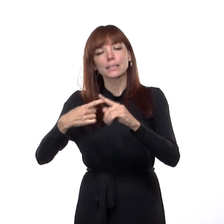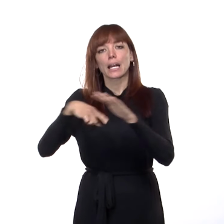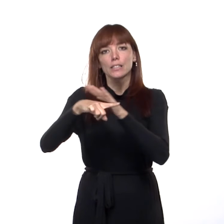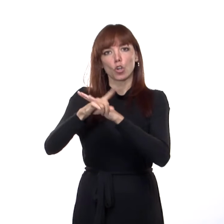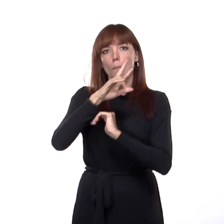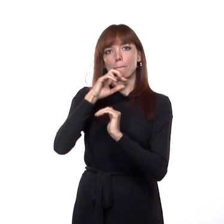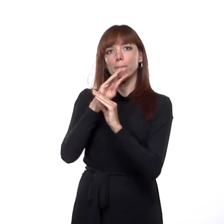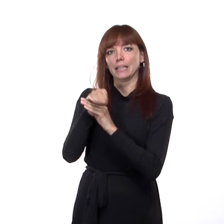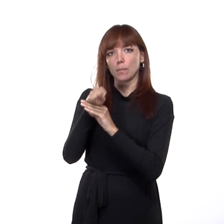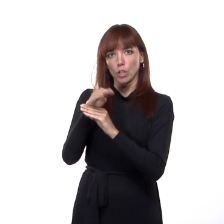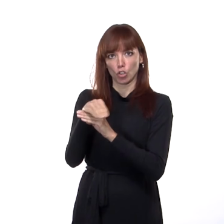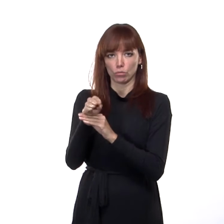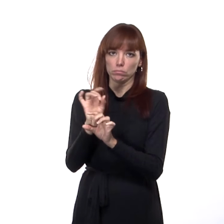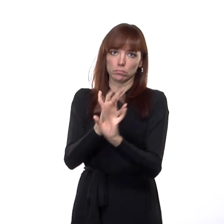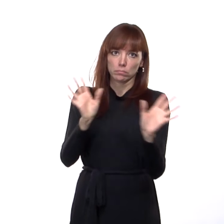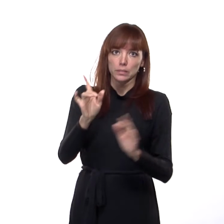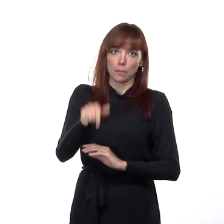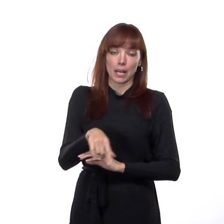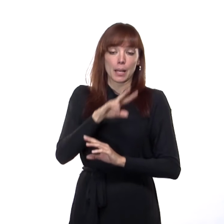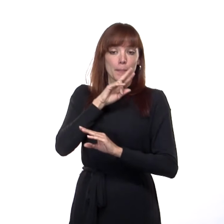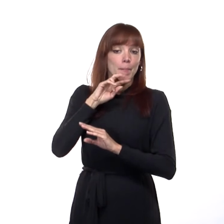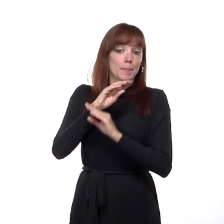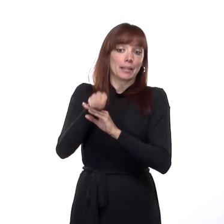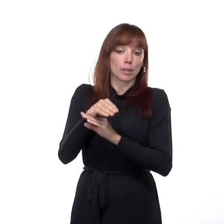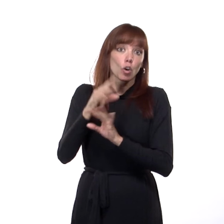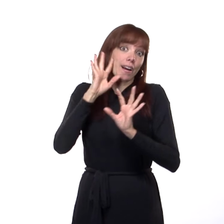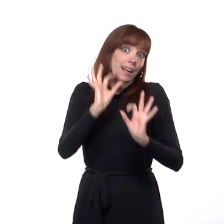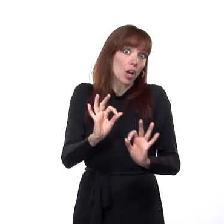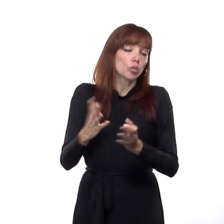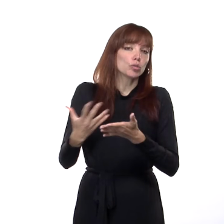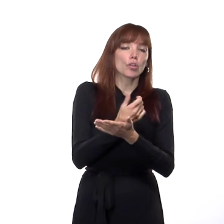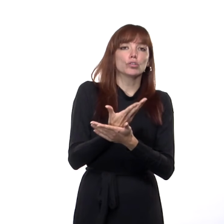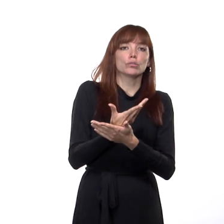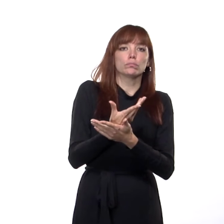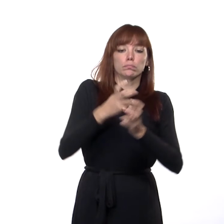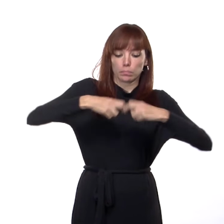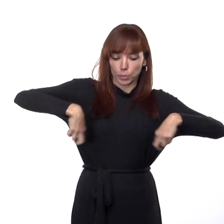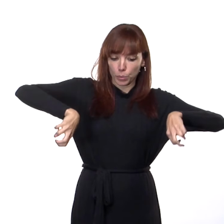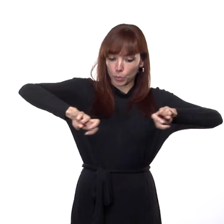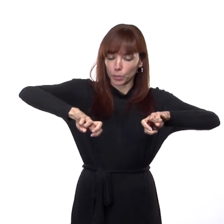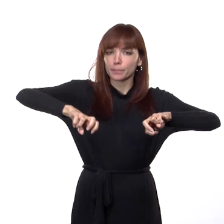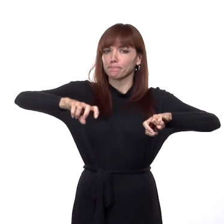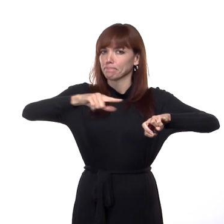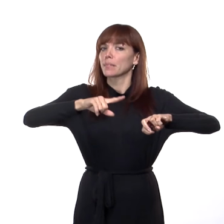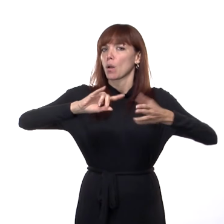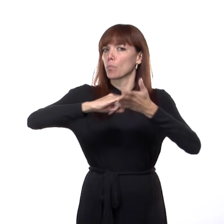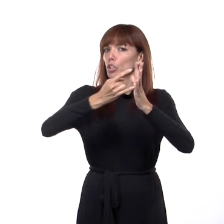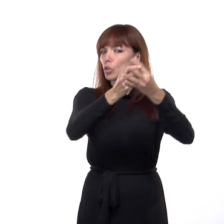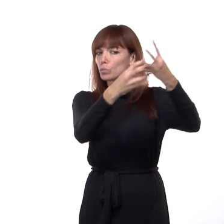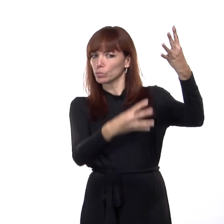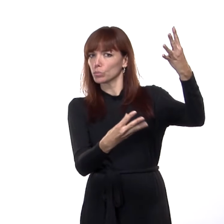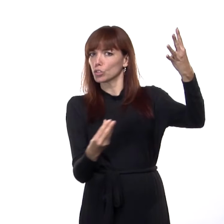mantenimiento predictivo que creo que todos los que están hoy sentados aquí en este panel pues muchos de esos proyectos los